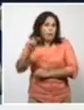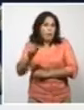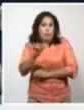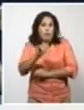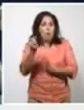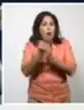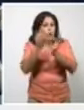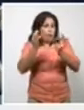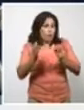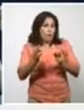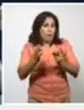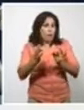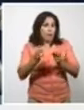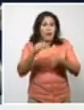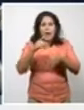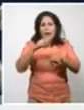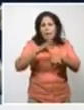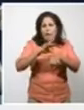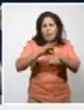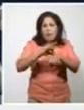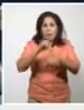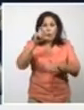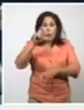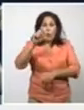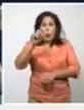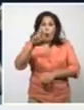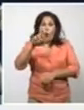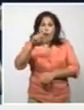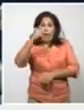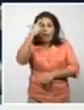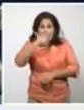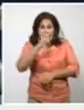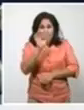confirmados. Cólera es una enfermedad